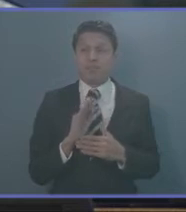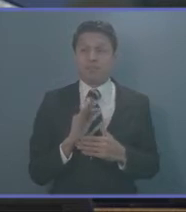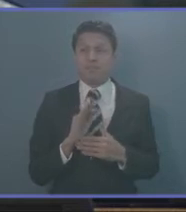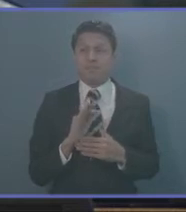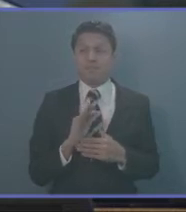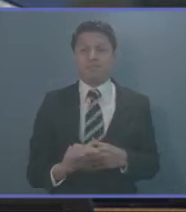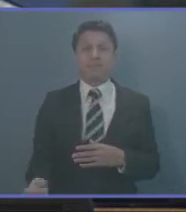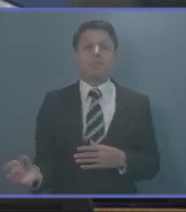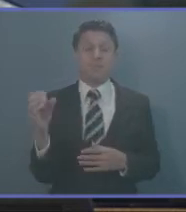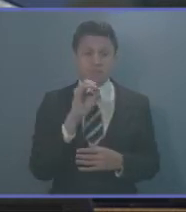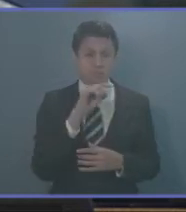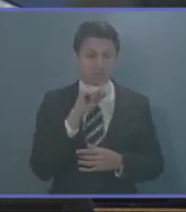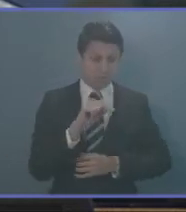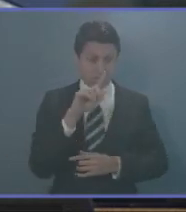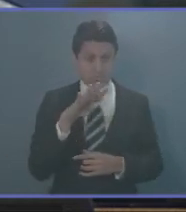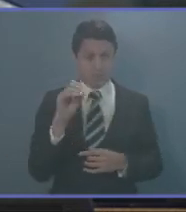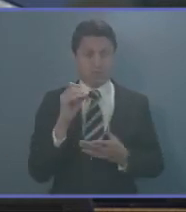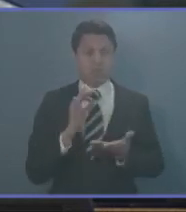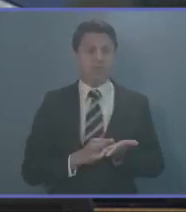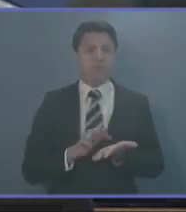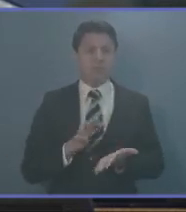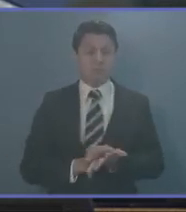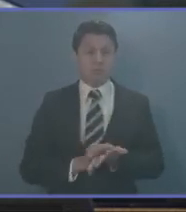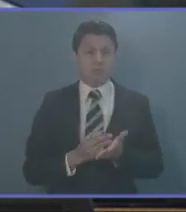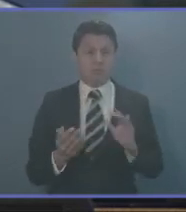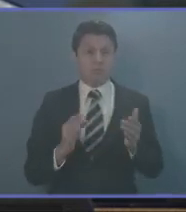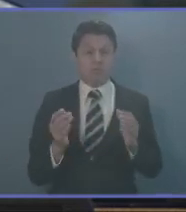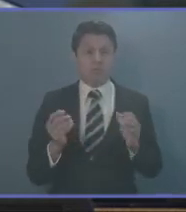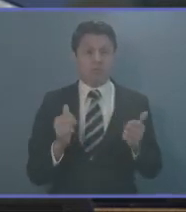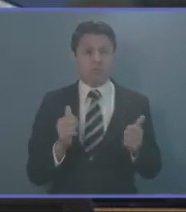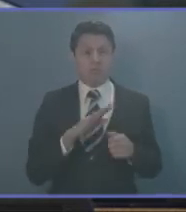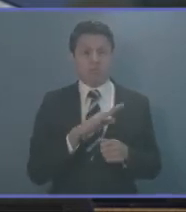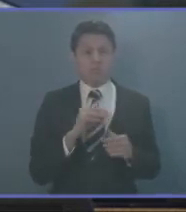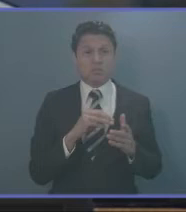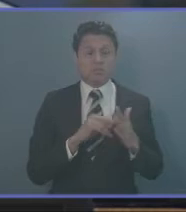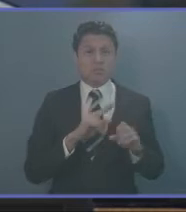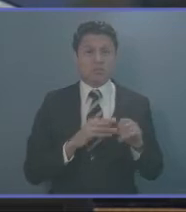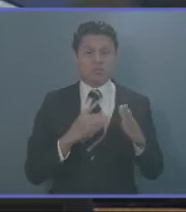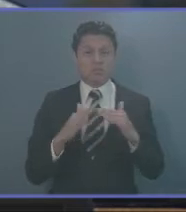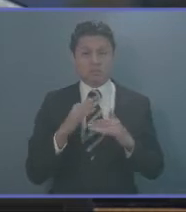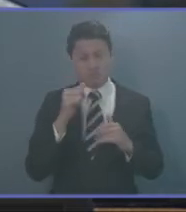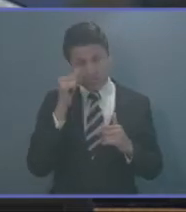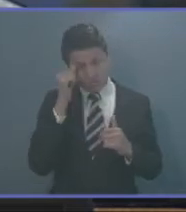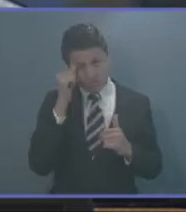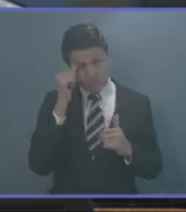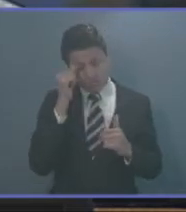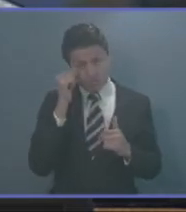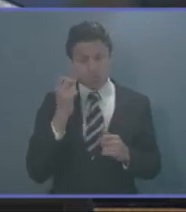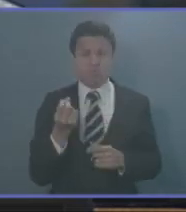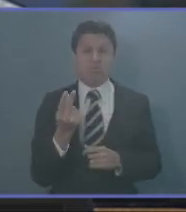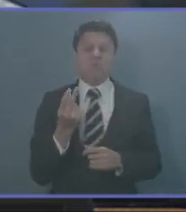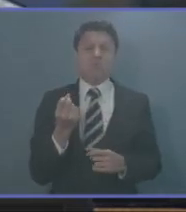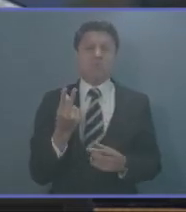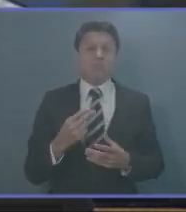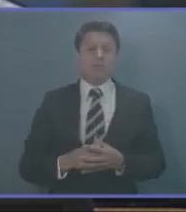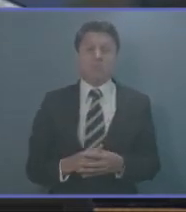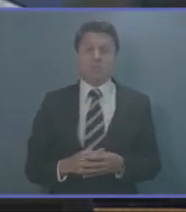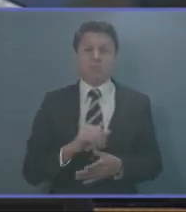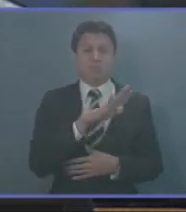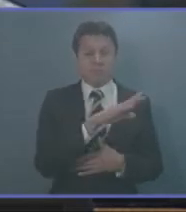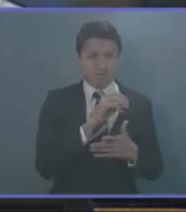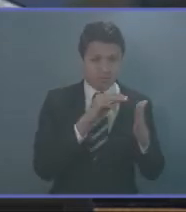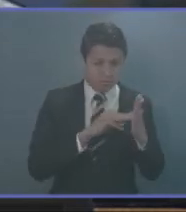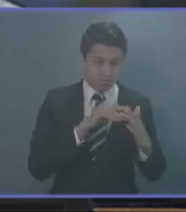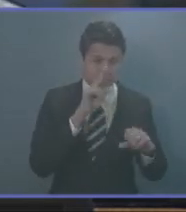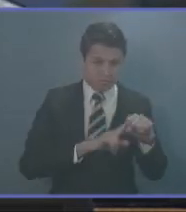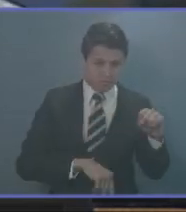de 0.40 centavos de dólar sobre el exceso de 40.000 dólares. 12. De 50.000